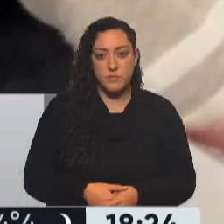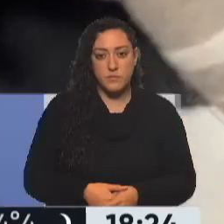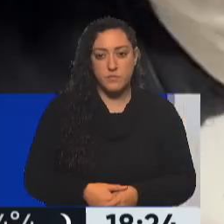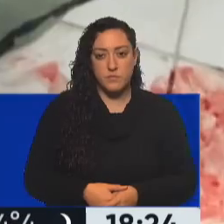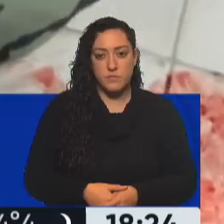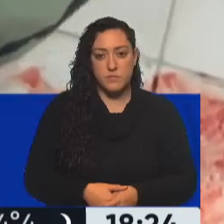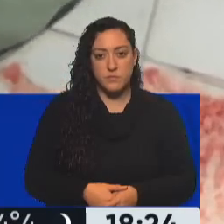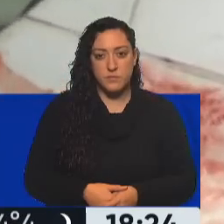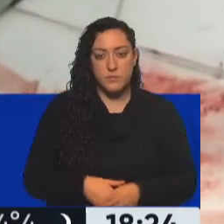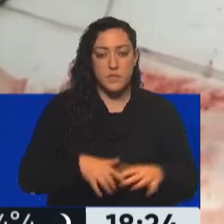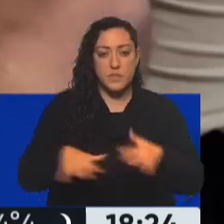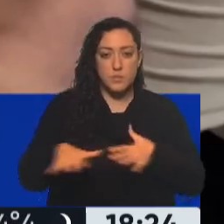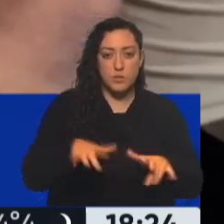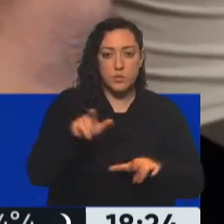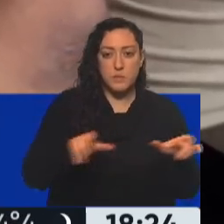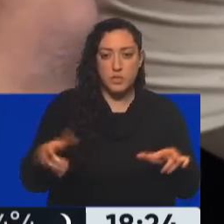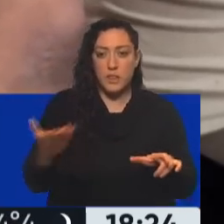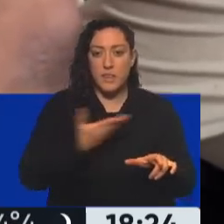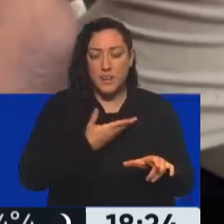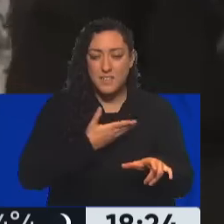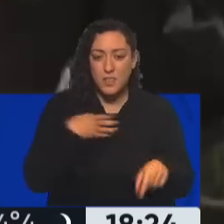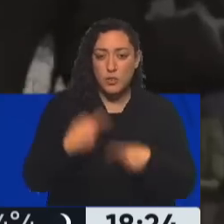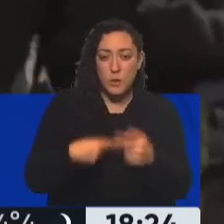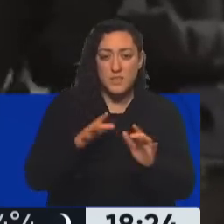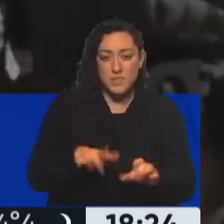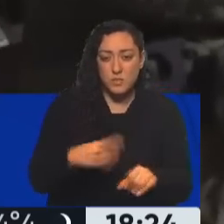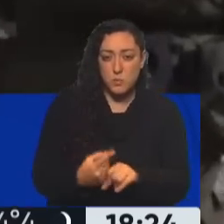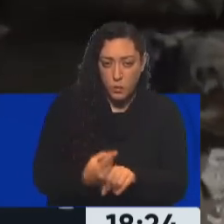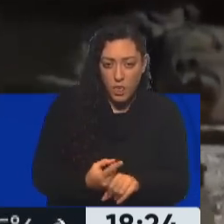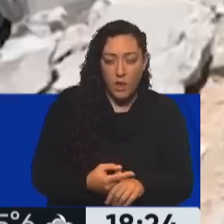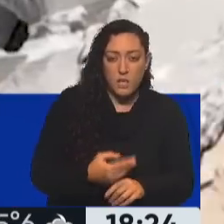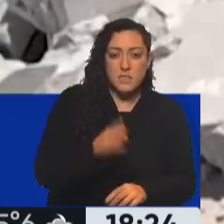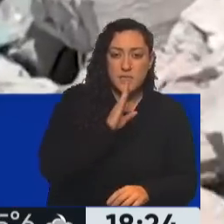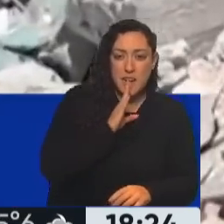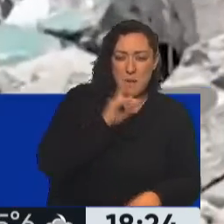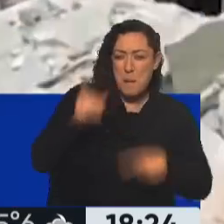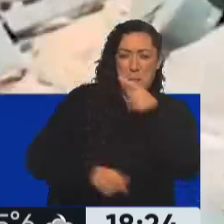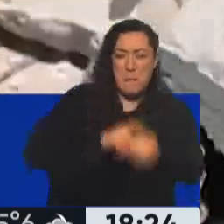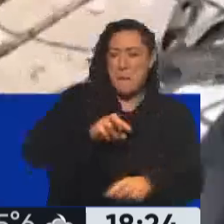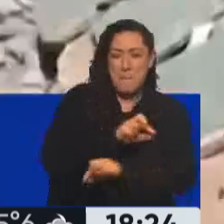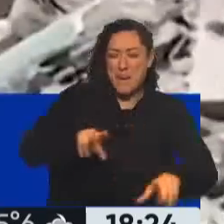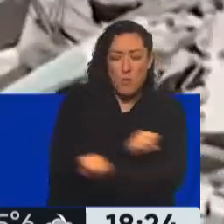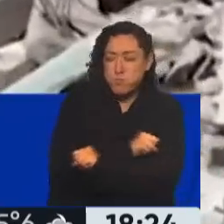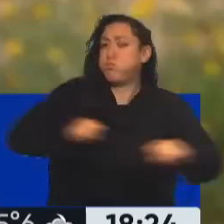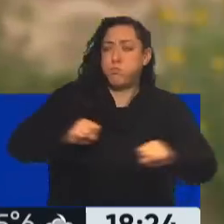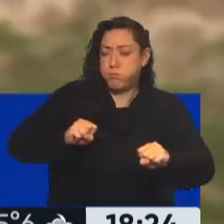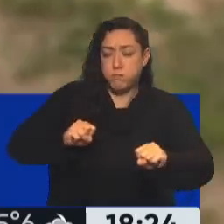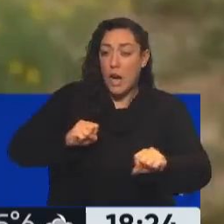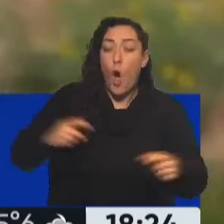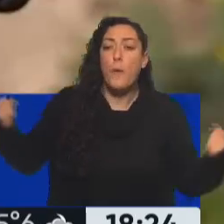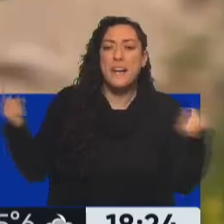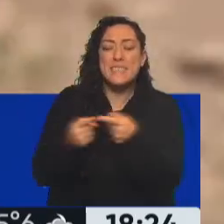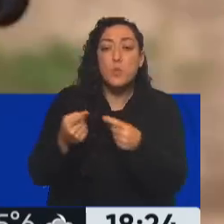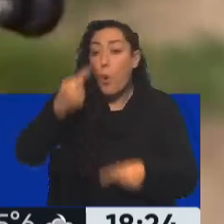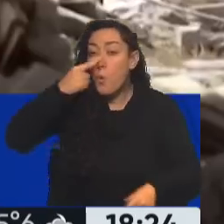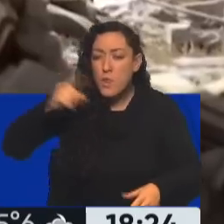La situación para la población de Gaza se volvió insostenible. Israel escaló esta semana su ofensiva contra Hamás, que tiene como objetivo